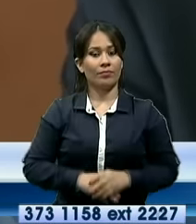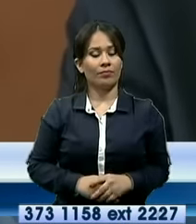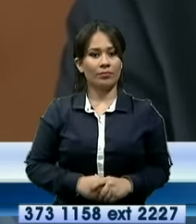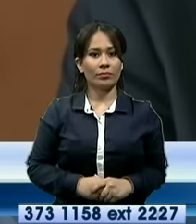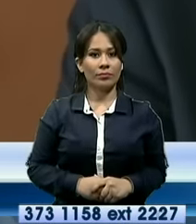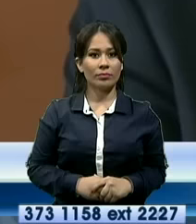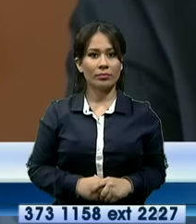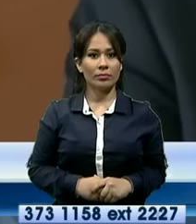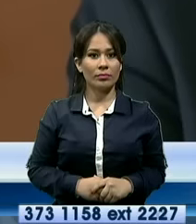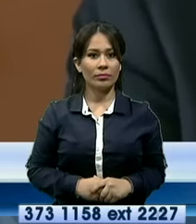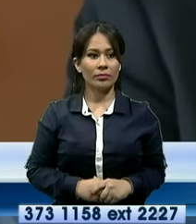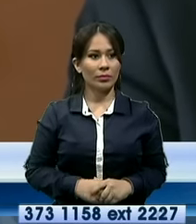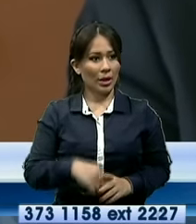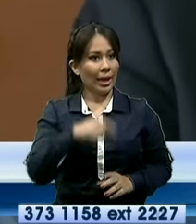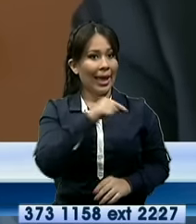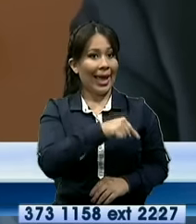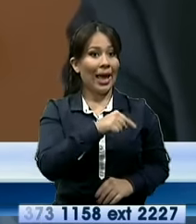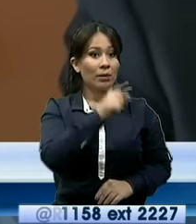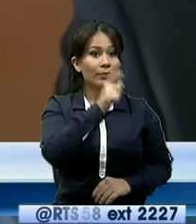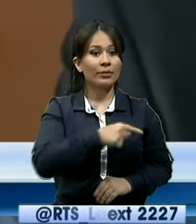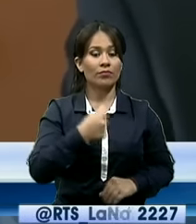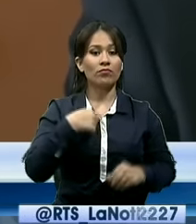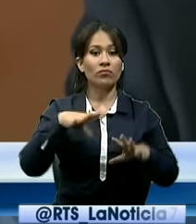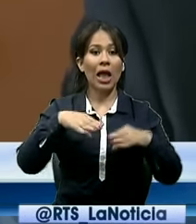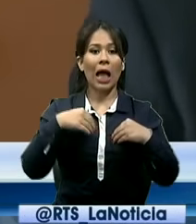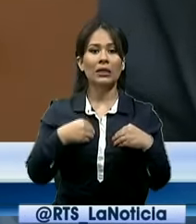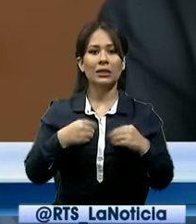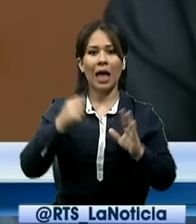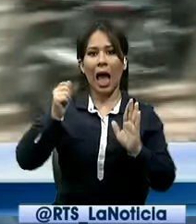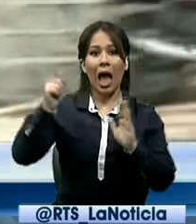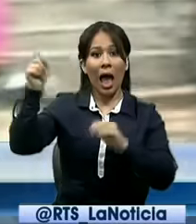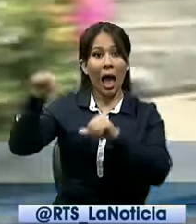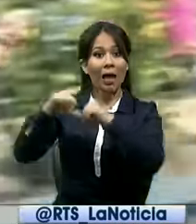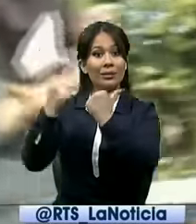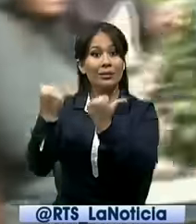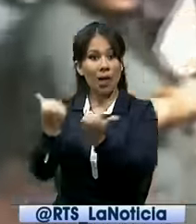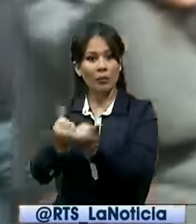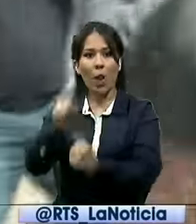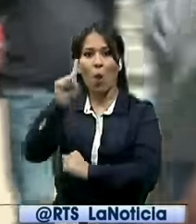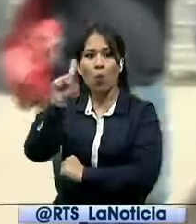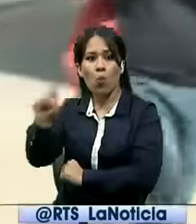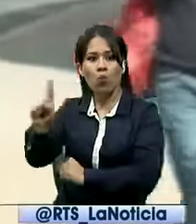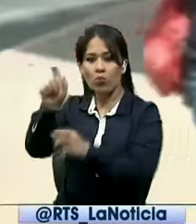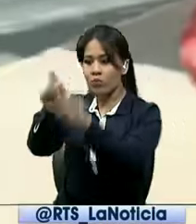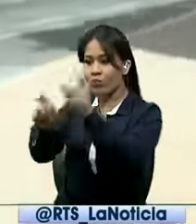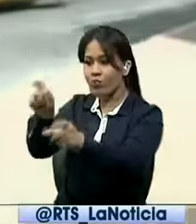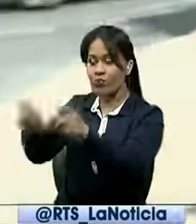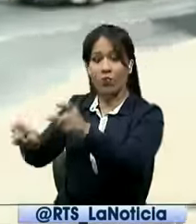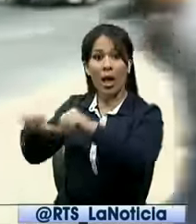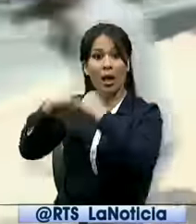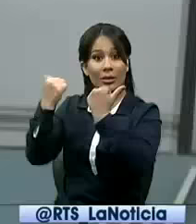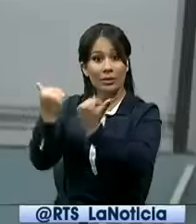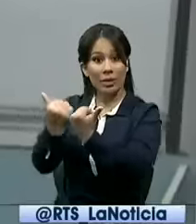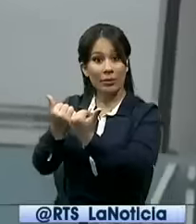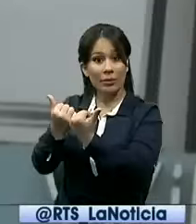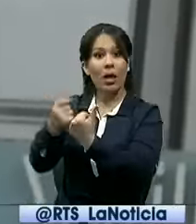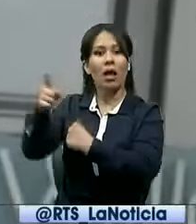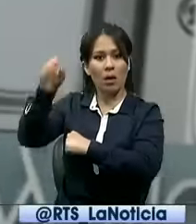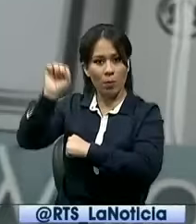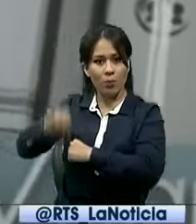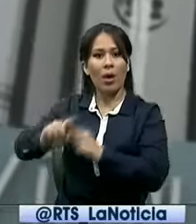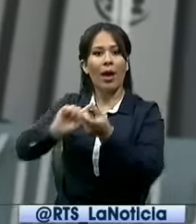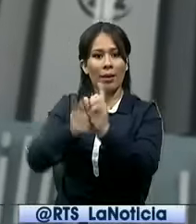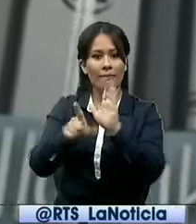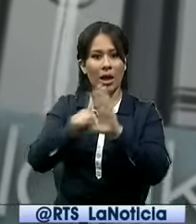tomado, ¿no es cierto?, las atribuciones de los legisladores, de los asambleístas. Carlos Ochoa anuncia que en la Supercom se realiza una investigación interna